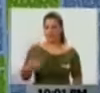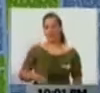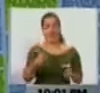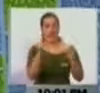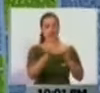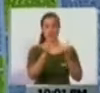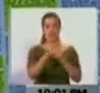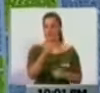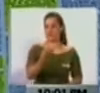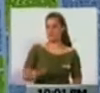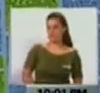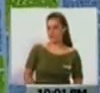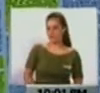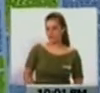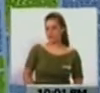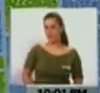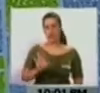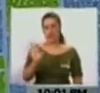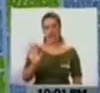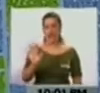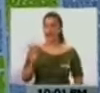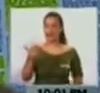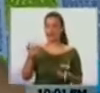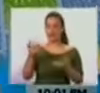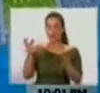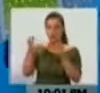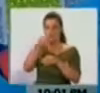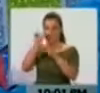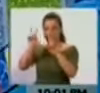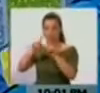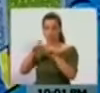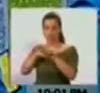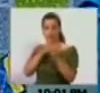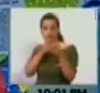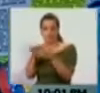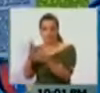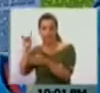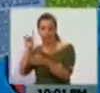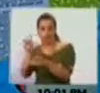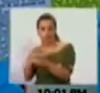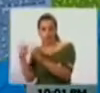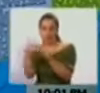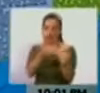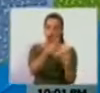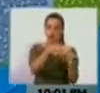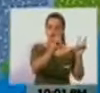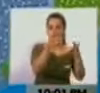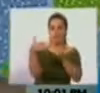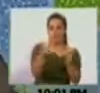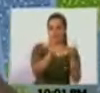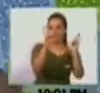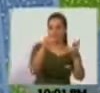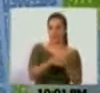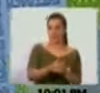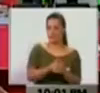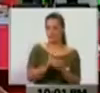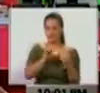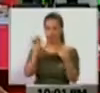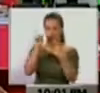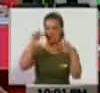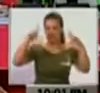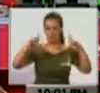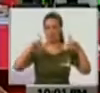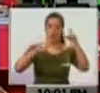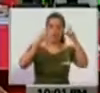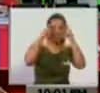de desviar el debate sobre Dajer. Aquí está el señor Nido de Paloma cuadrando con Luis Emilio Rondón. Son los mismos de